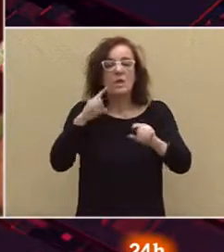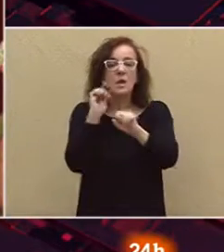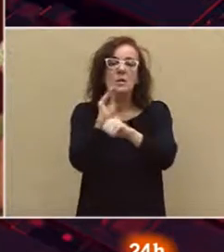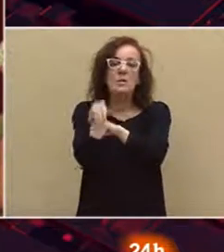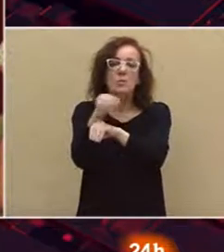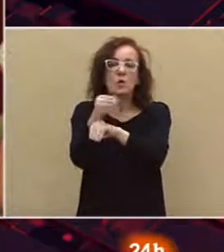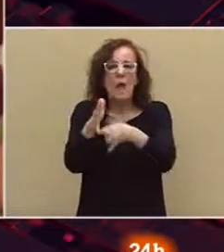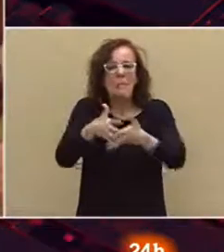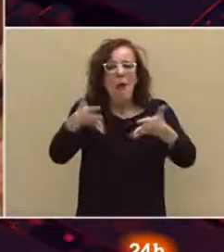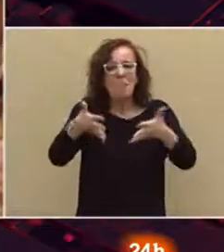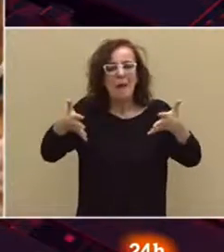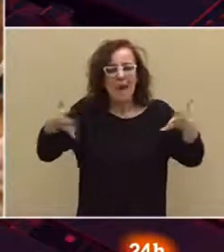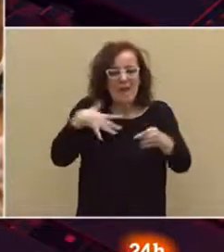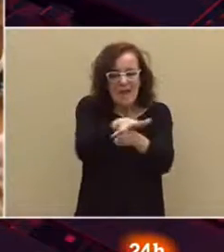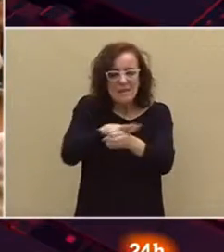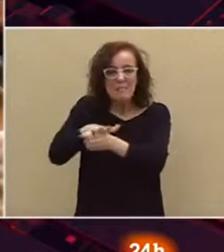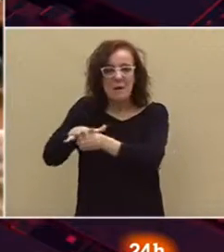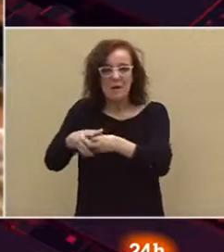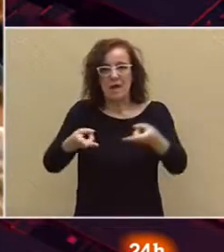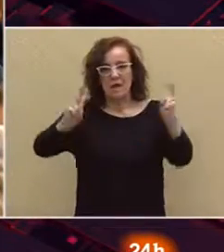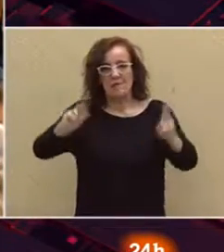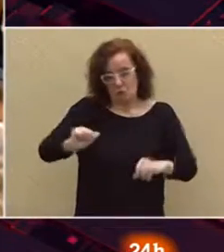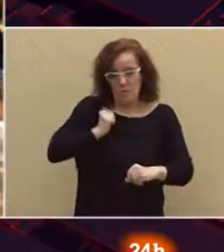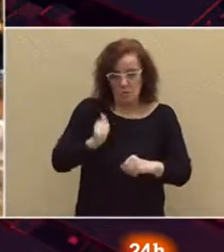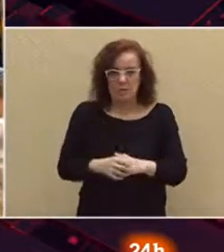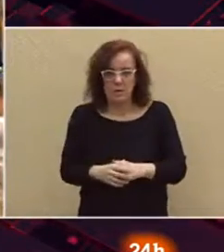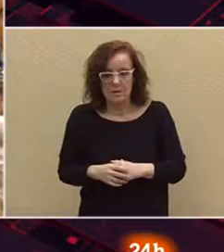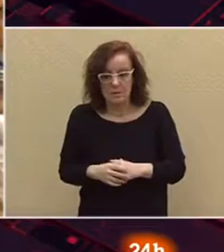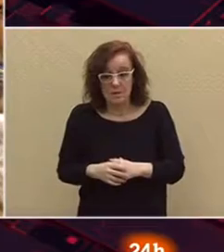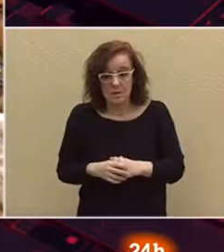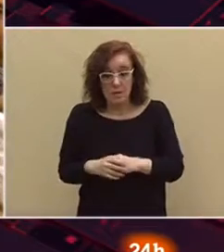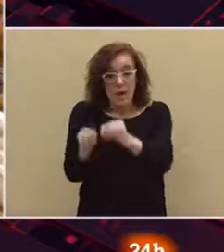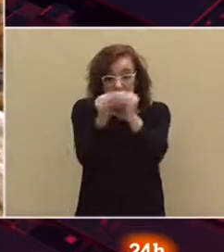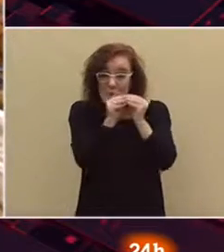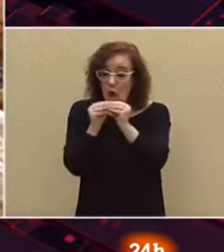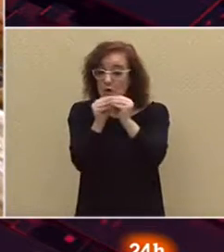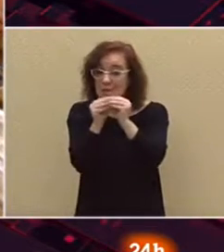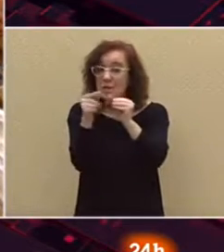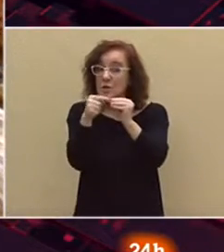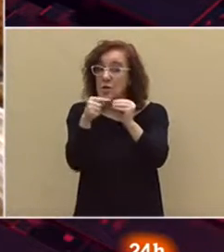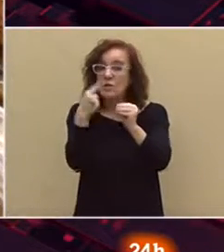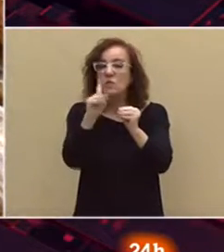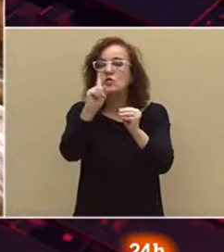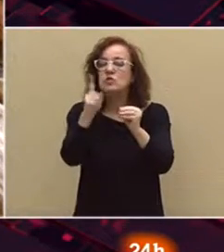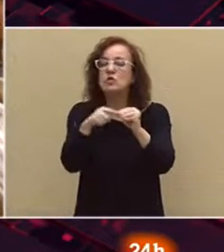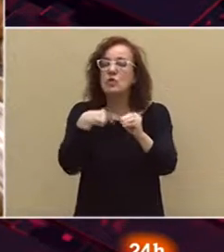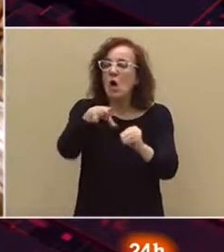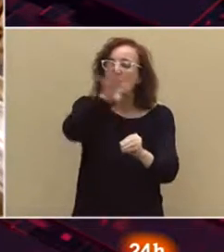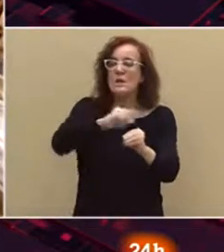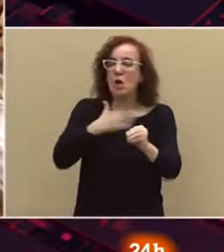los espacios de libertad y de oportunidades. El consenso, señorías, no lo entiendo o no es para mí una